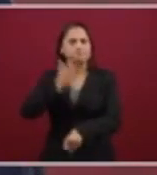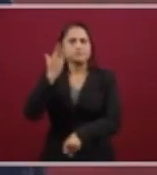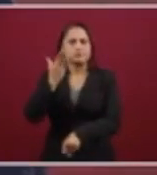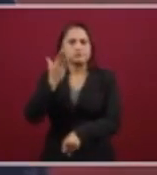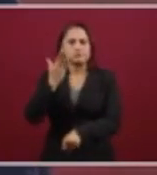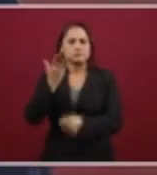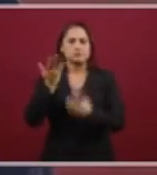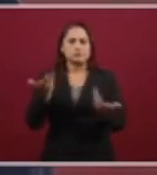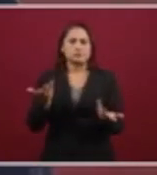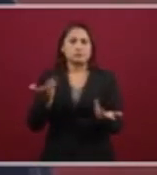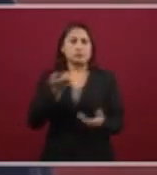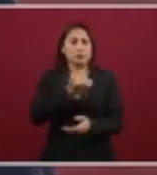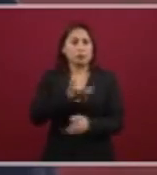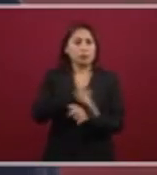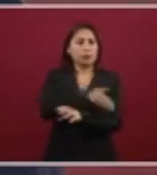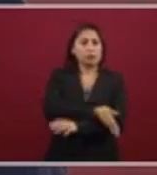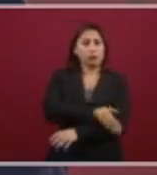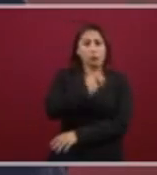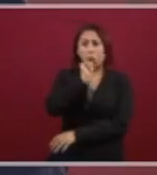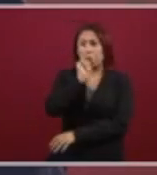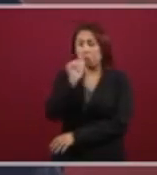se mantenía